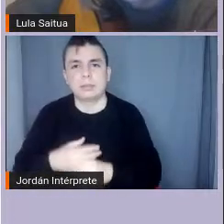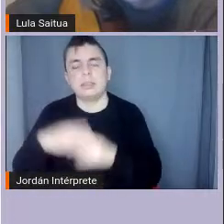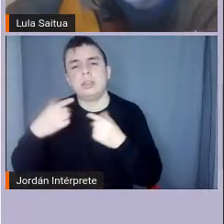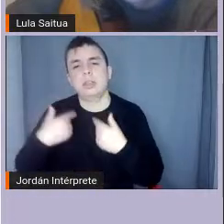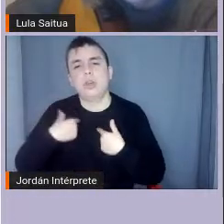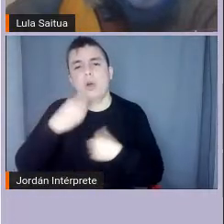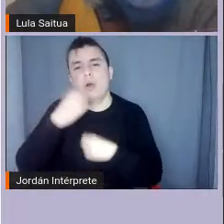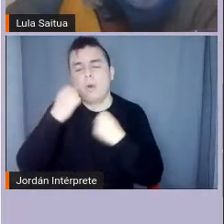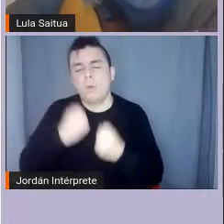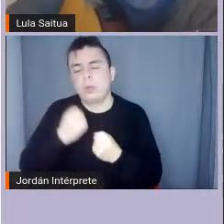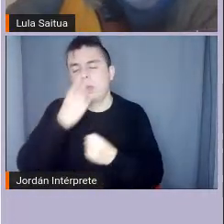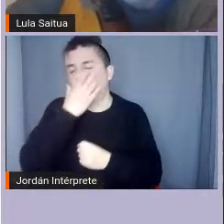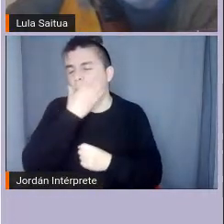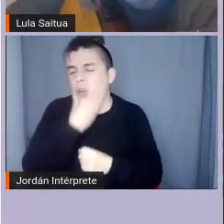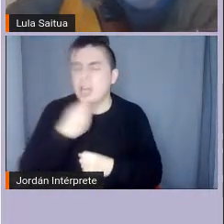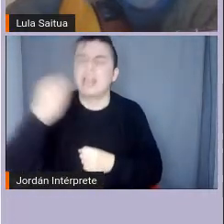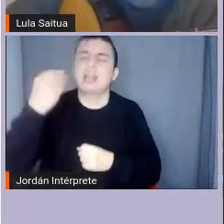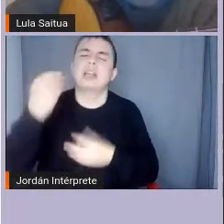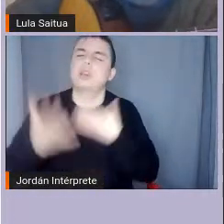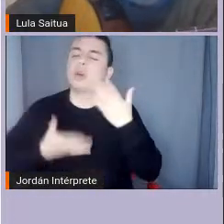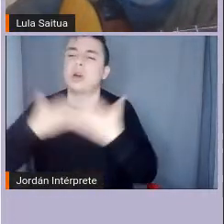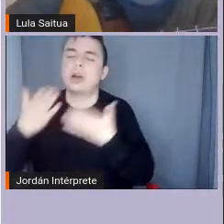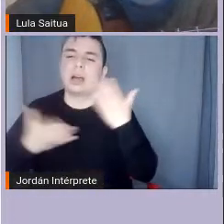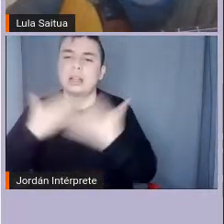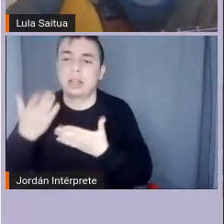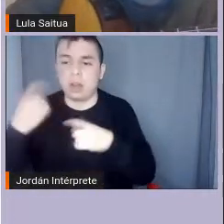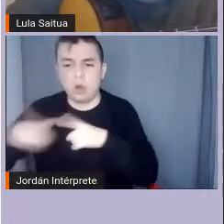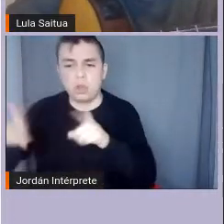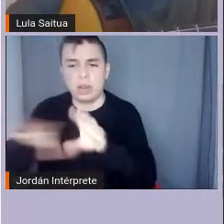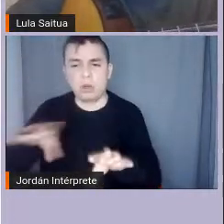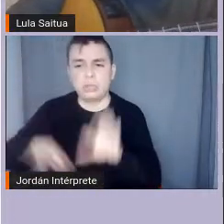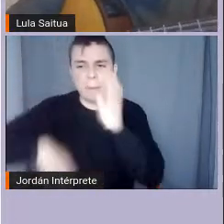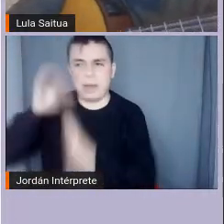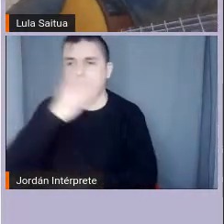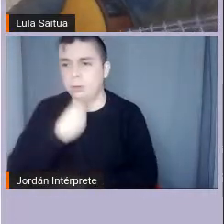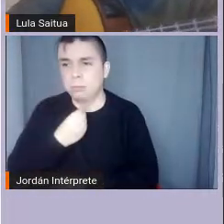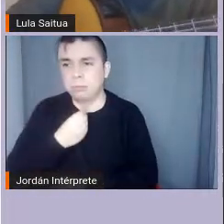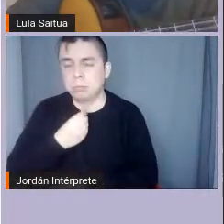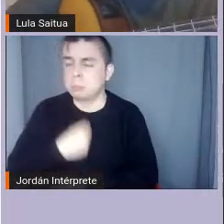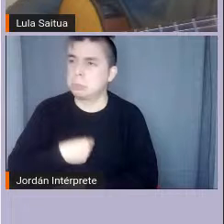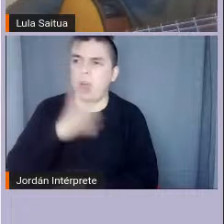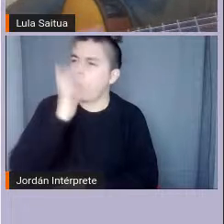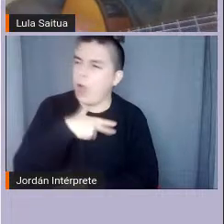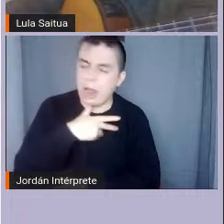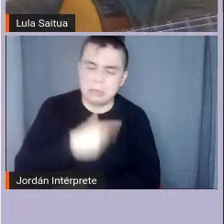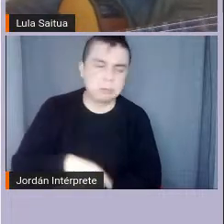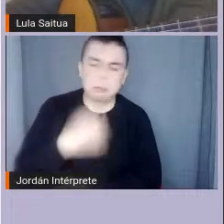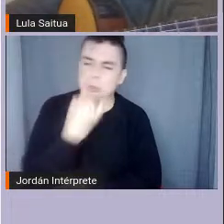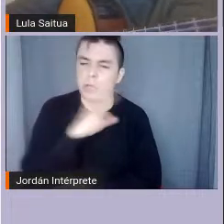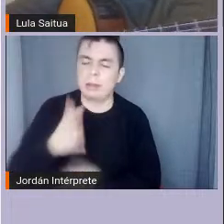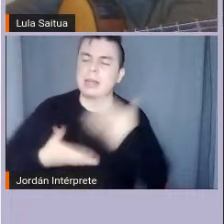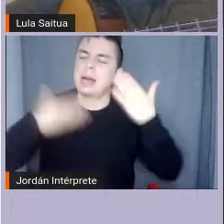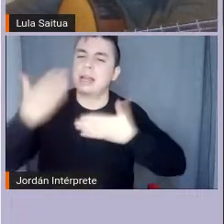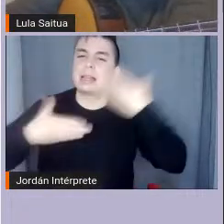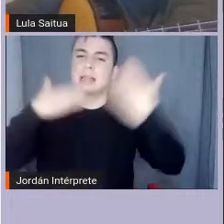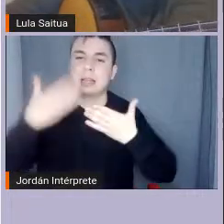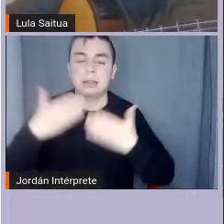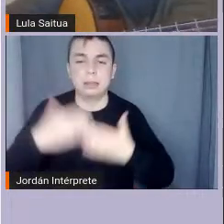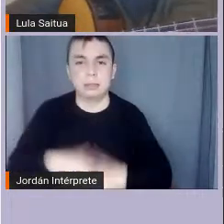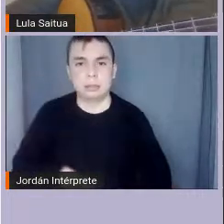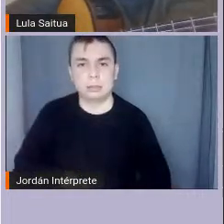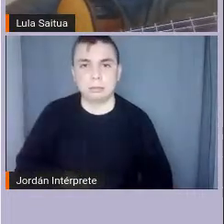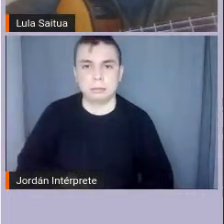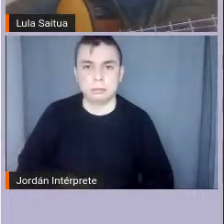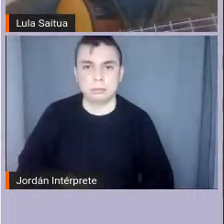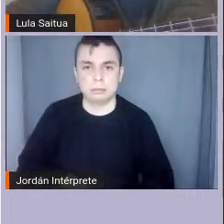cantar? Nada más bonito que poder cantar. Esta canción le podemos cambiar para niños